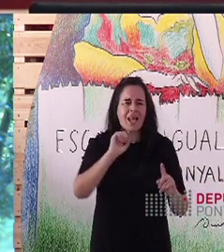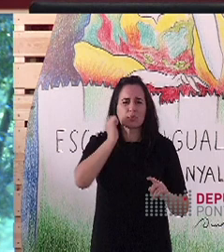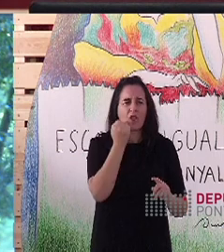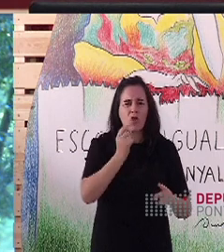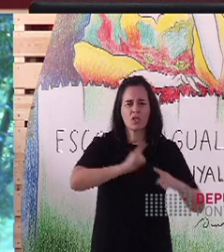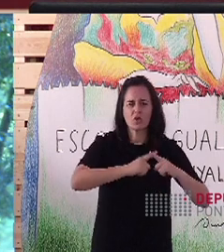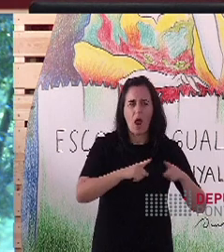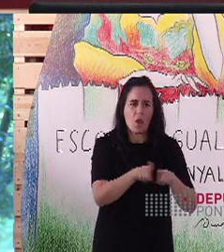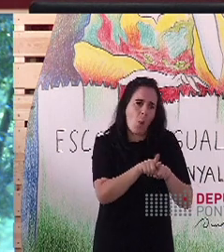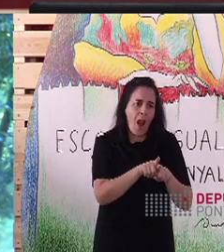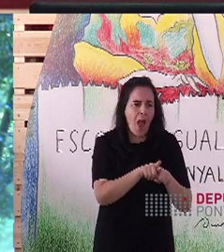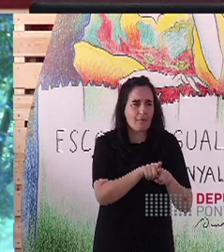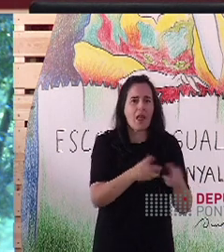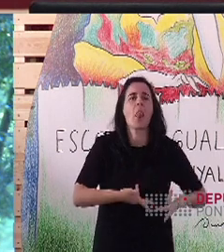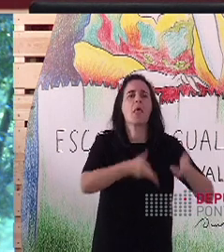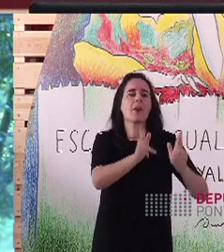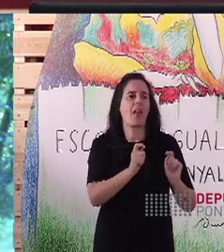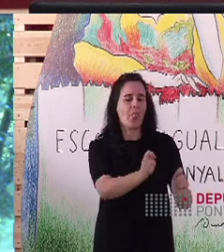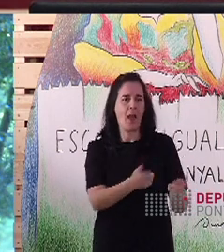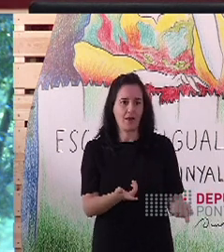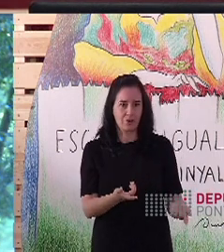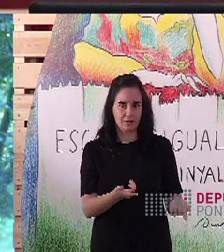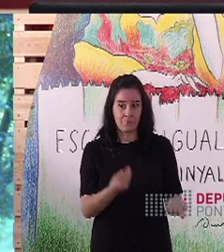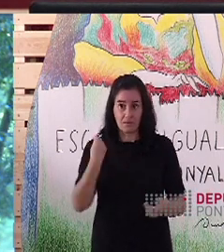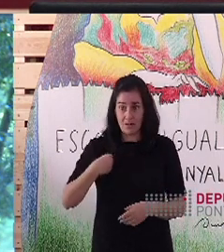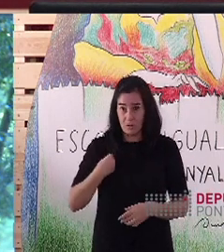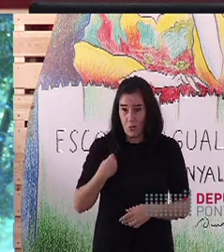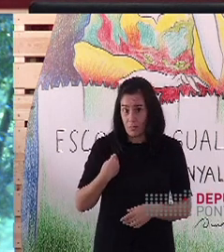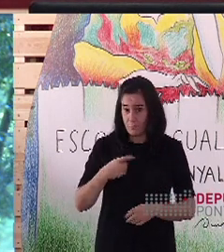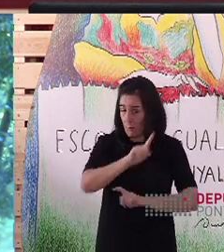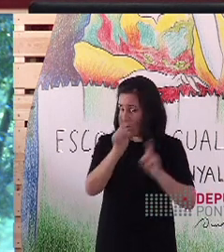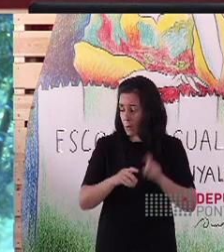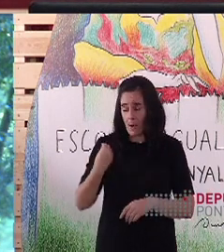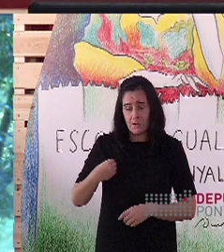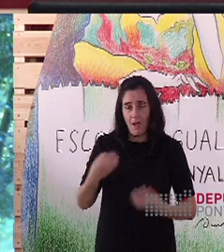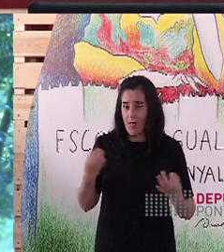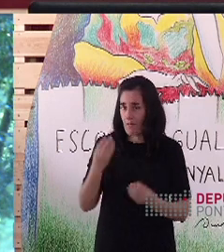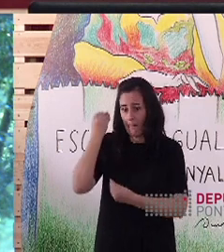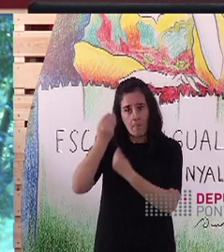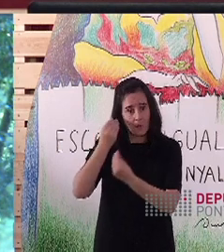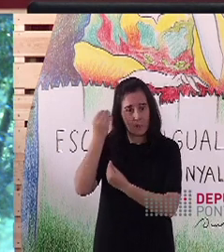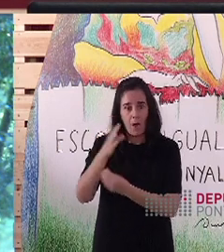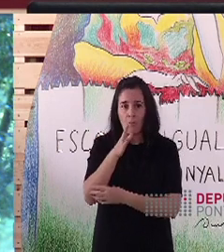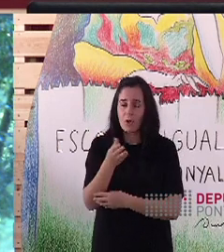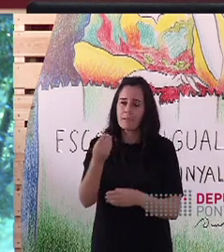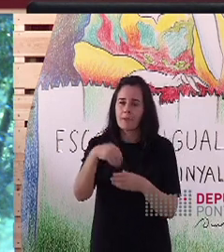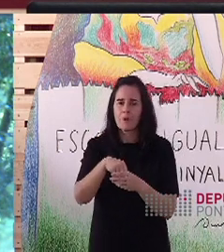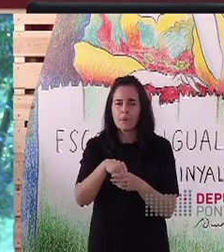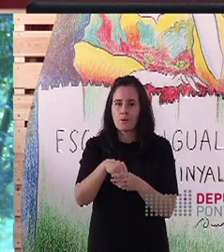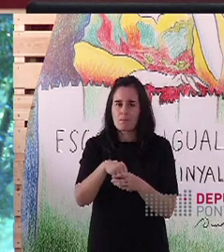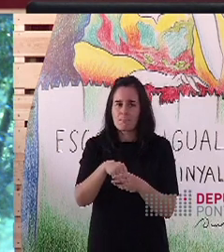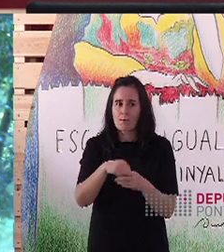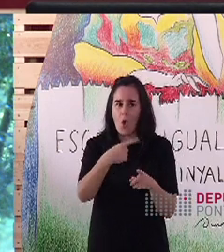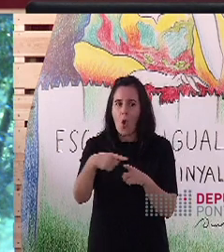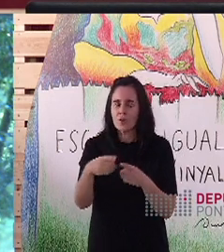pregunta la tenemos que hacer. Tenemos ya muchos elementos que nos pueden dar la respuesta,